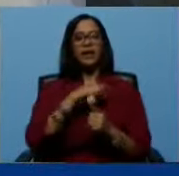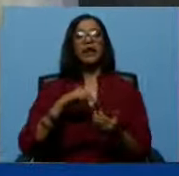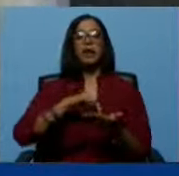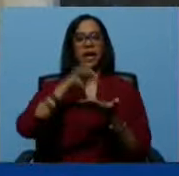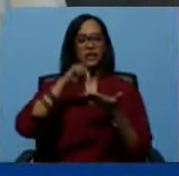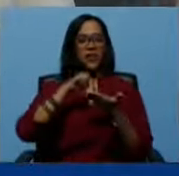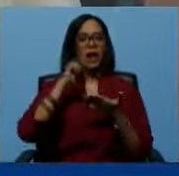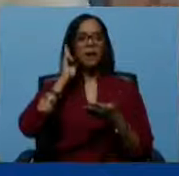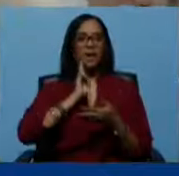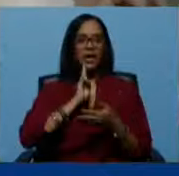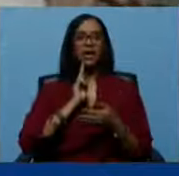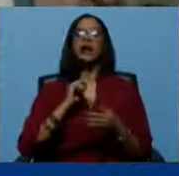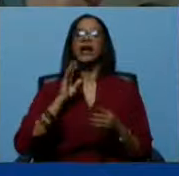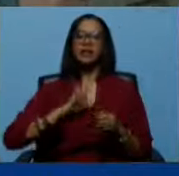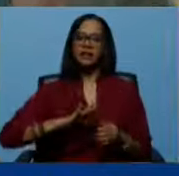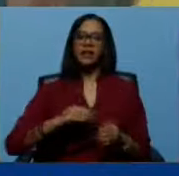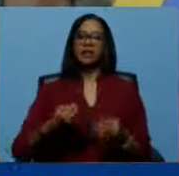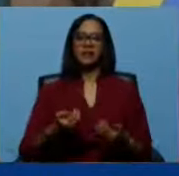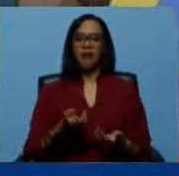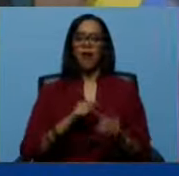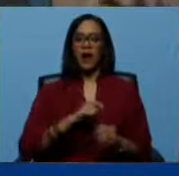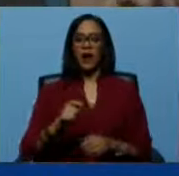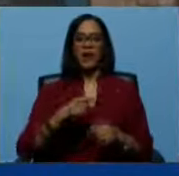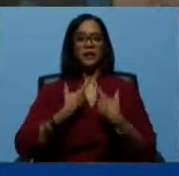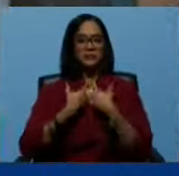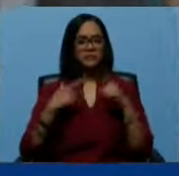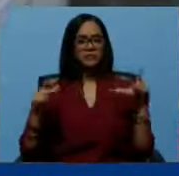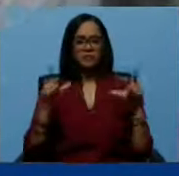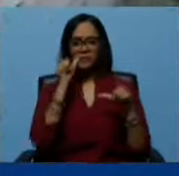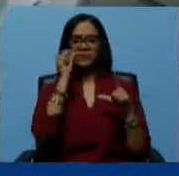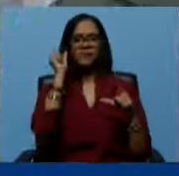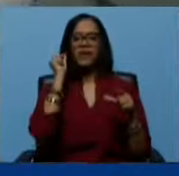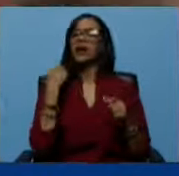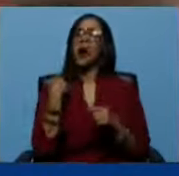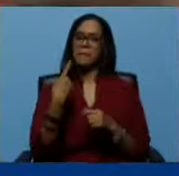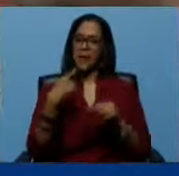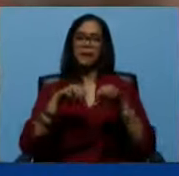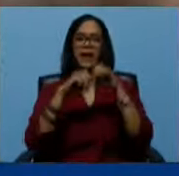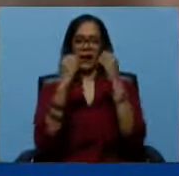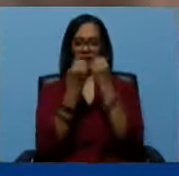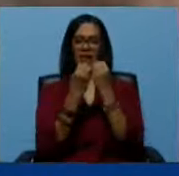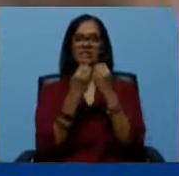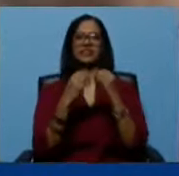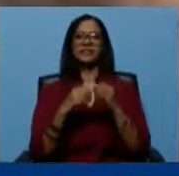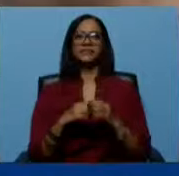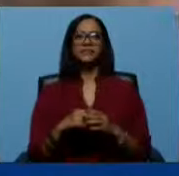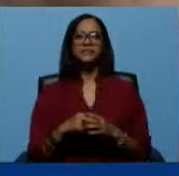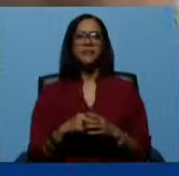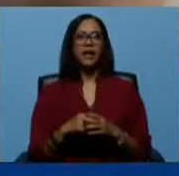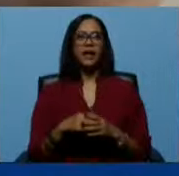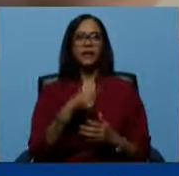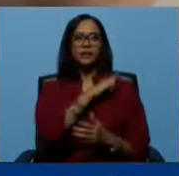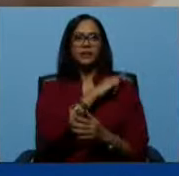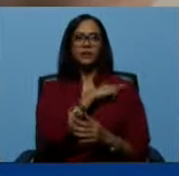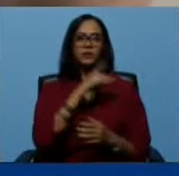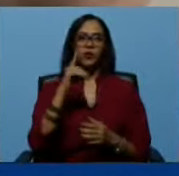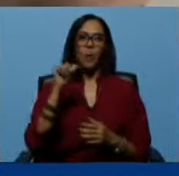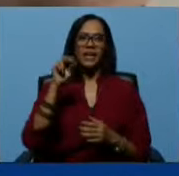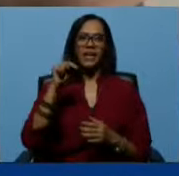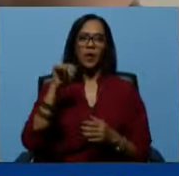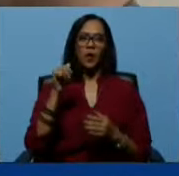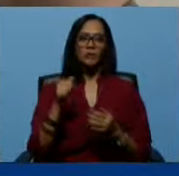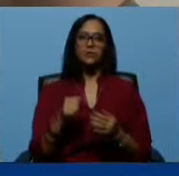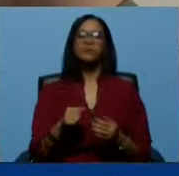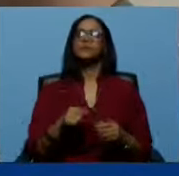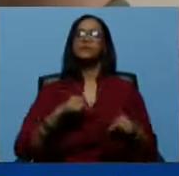Bolivariana? Está condecorando con la Orden Libertadores y Libertadoras en su primera clase al general en jefe Domingo Antonio Hernández Lares, comandante